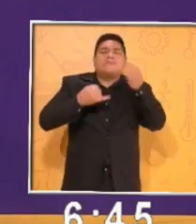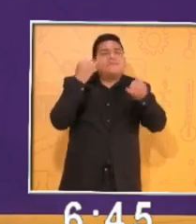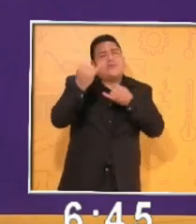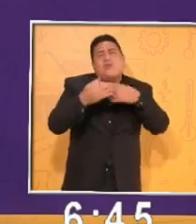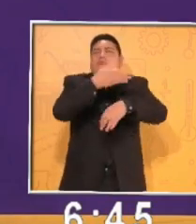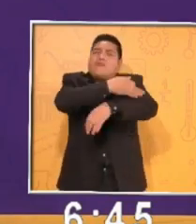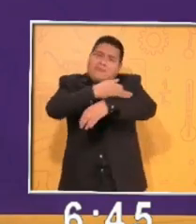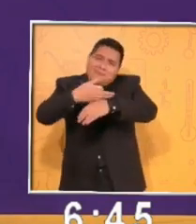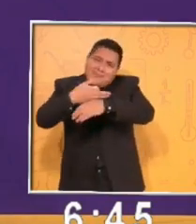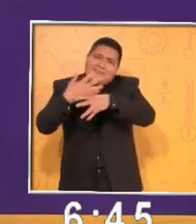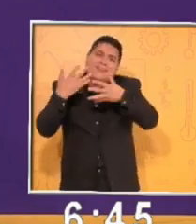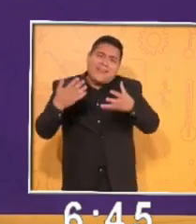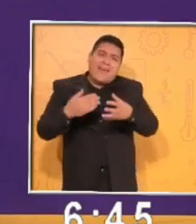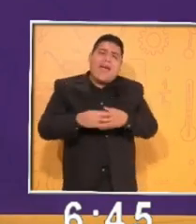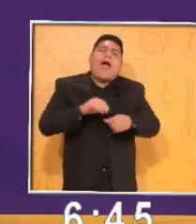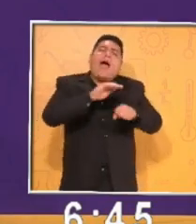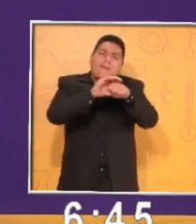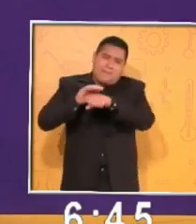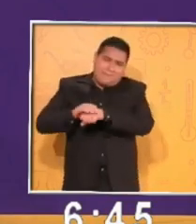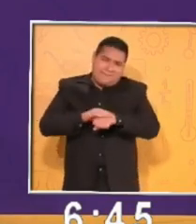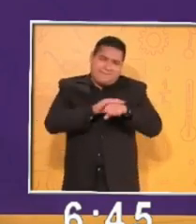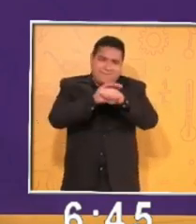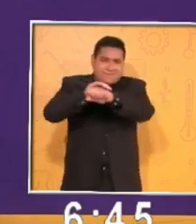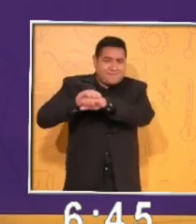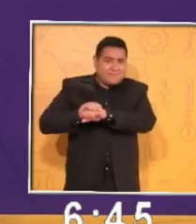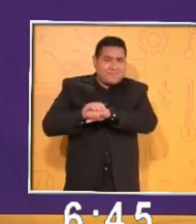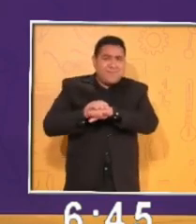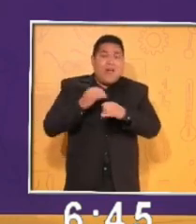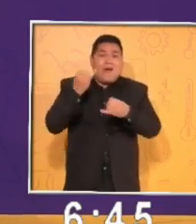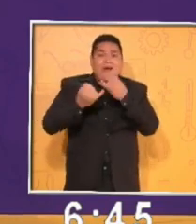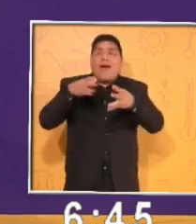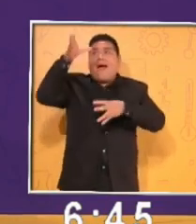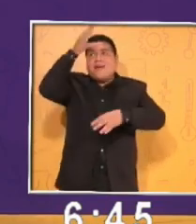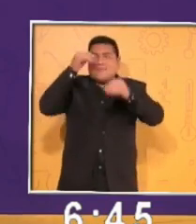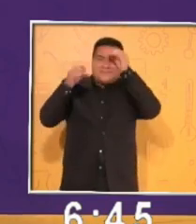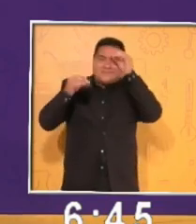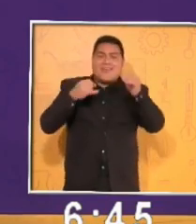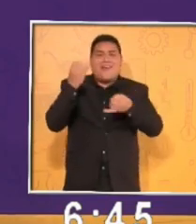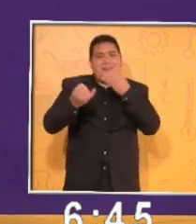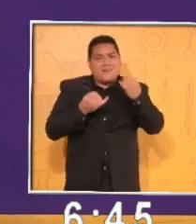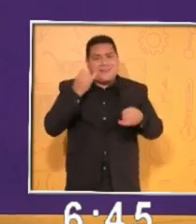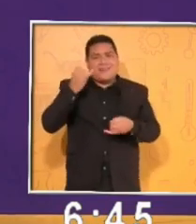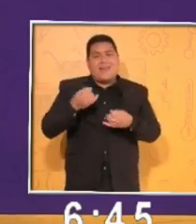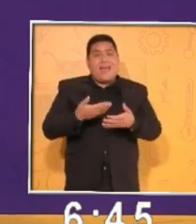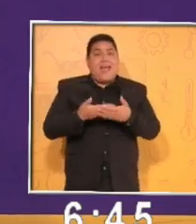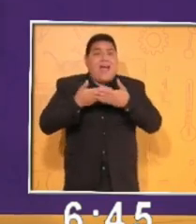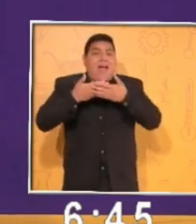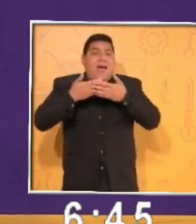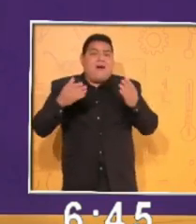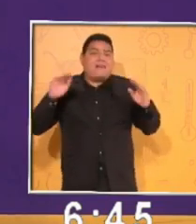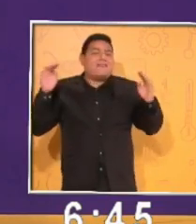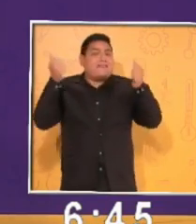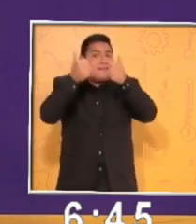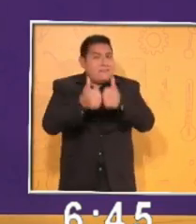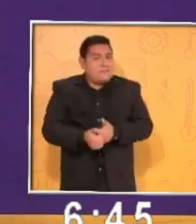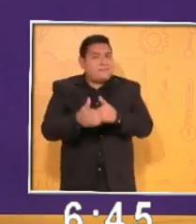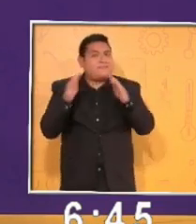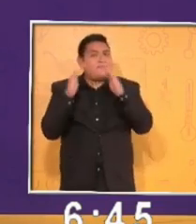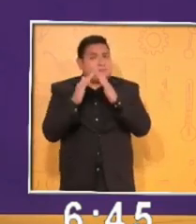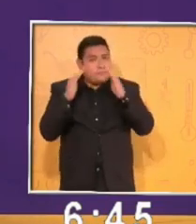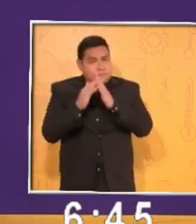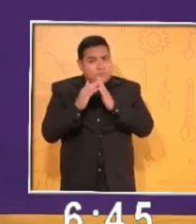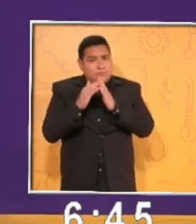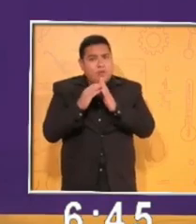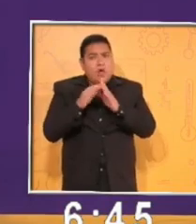con sus familiares y amigos aprendiendo y jugando en esta época en que tenemos que estar en casa.